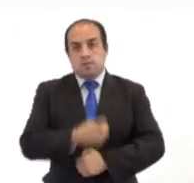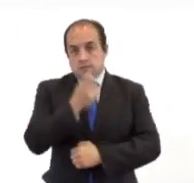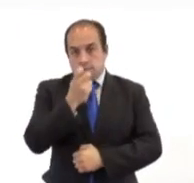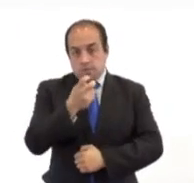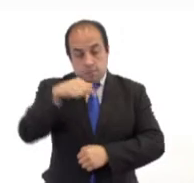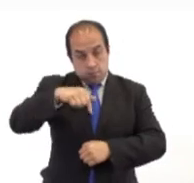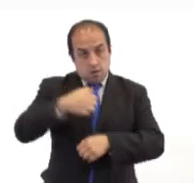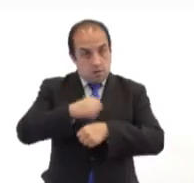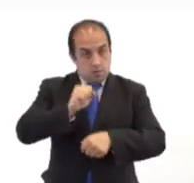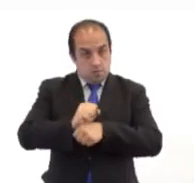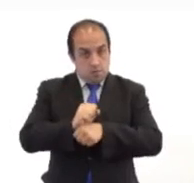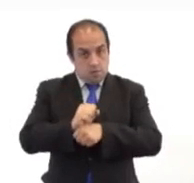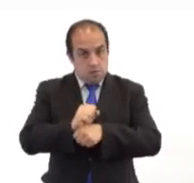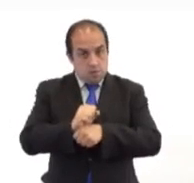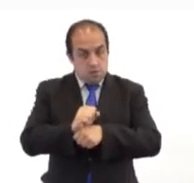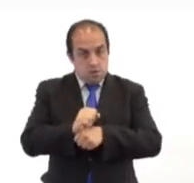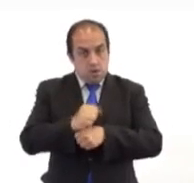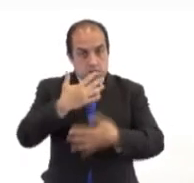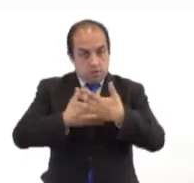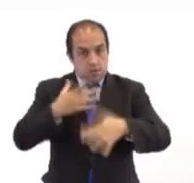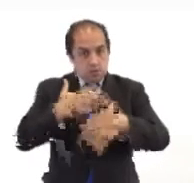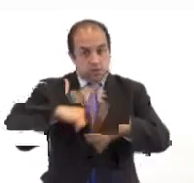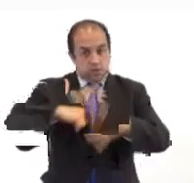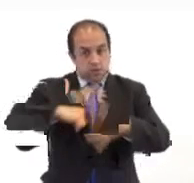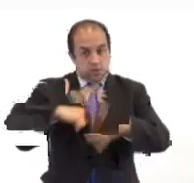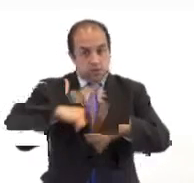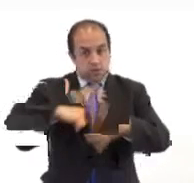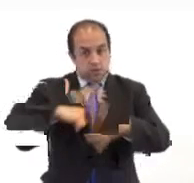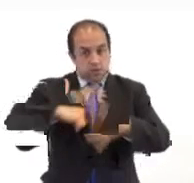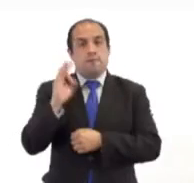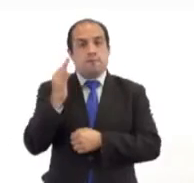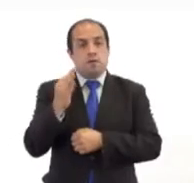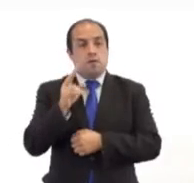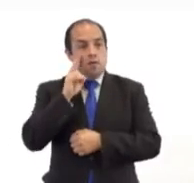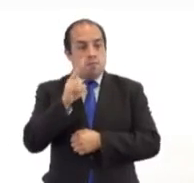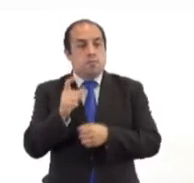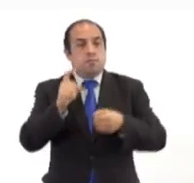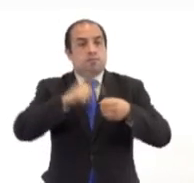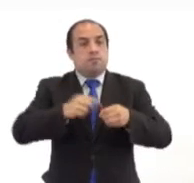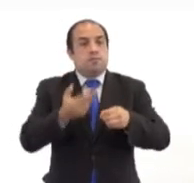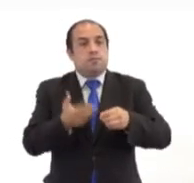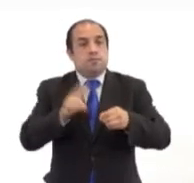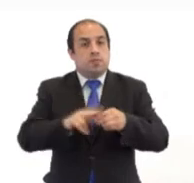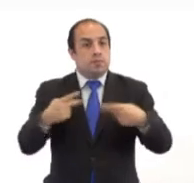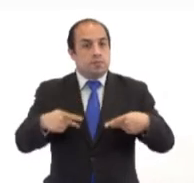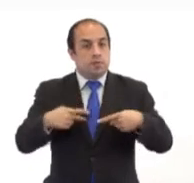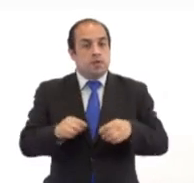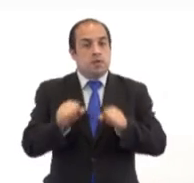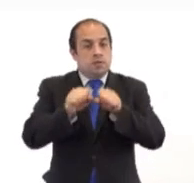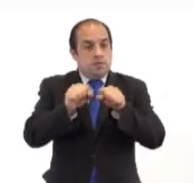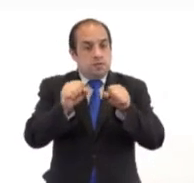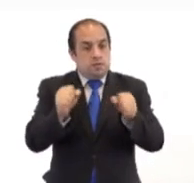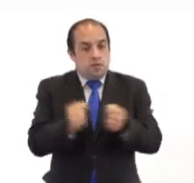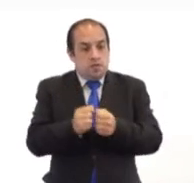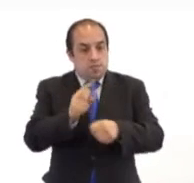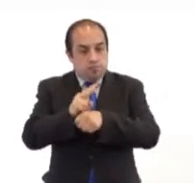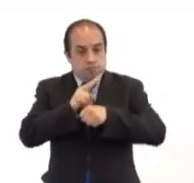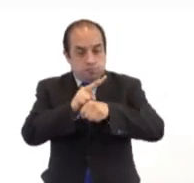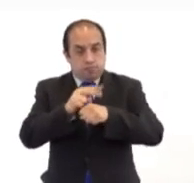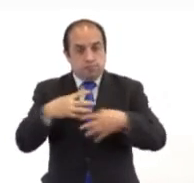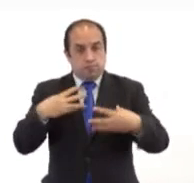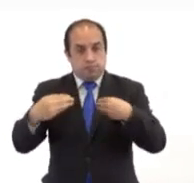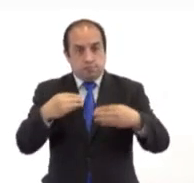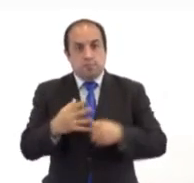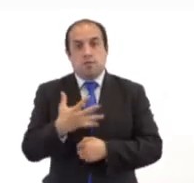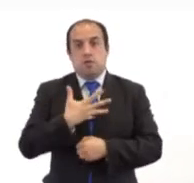Esta semana, más bien en estos 15 días que llevamos de febrero, así se ven los ingresos hospitalarios en el sistema de vigilancia epidemiológica.